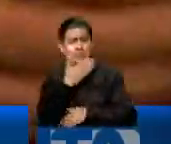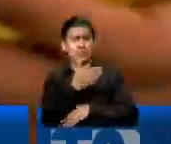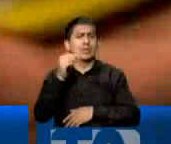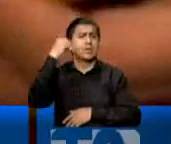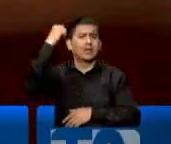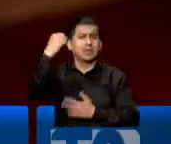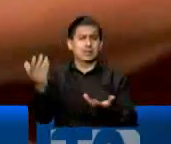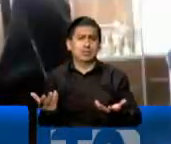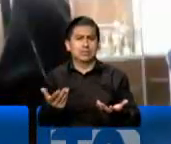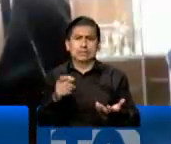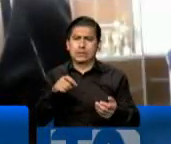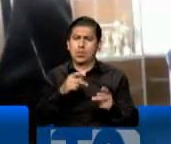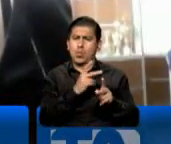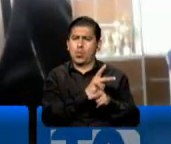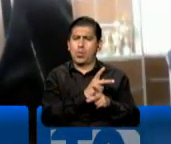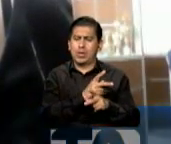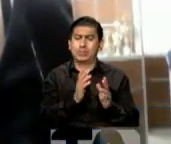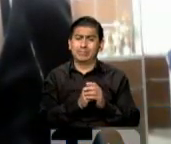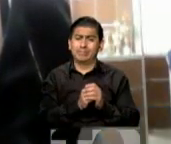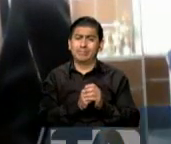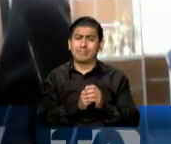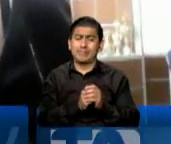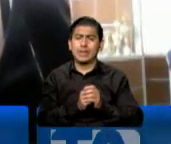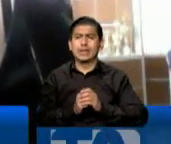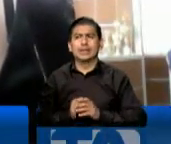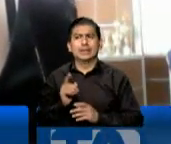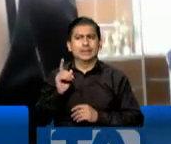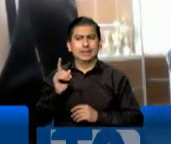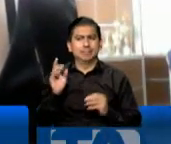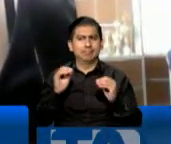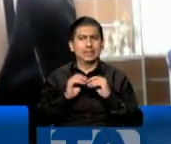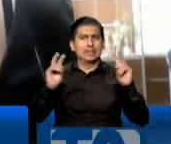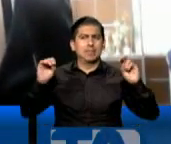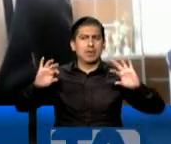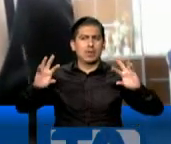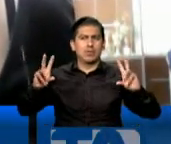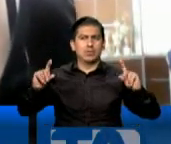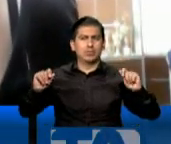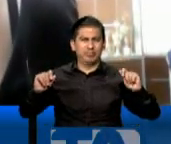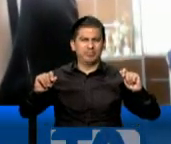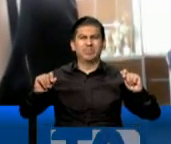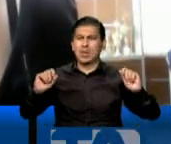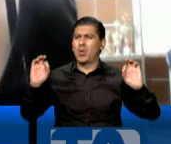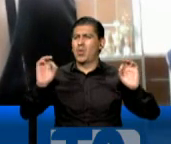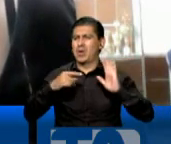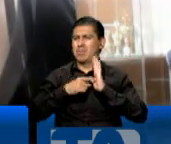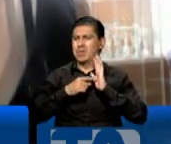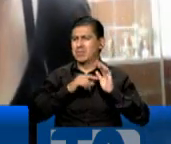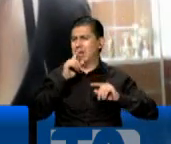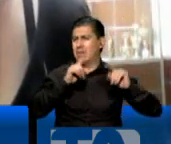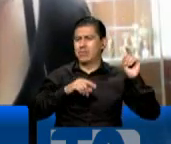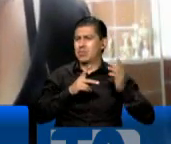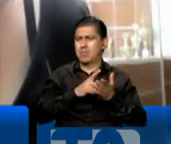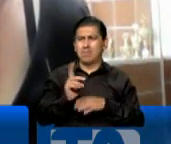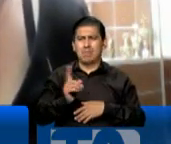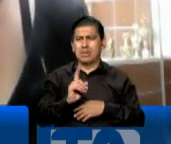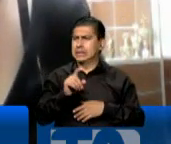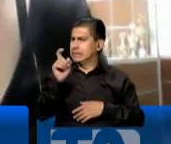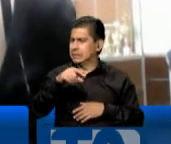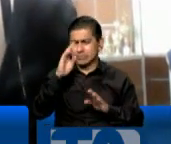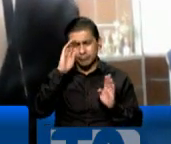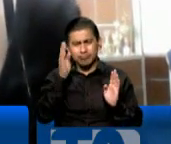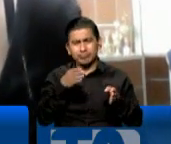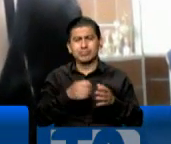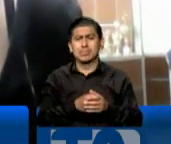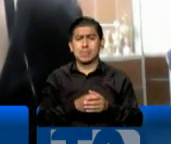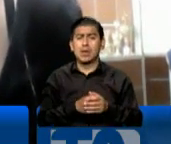de los más vulnerables. Hay que combatir fuertemente el tema de la corrupción y la elusión y la evasión fiscal en el país. Los países pierden